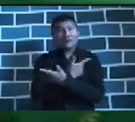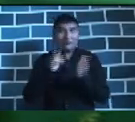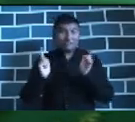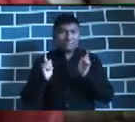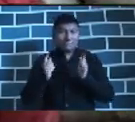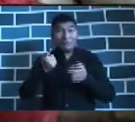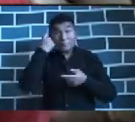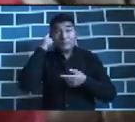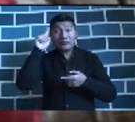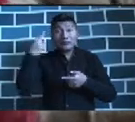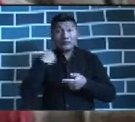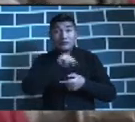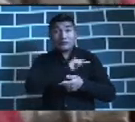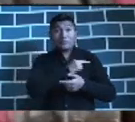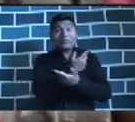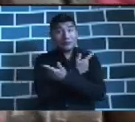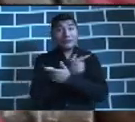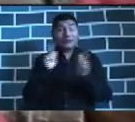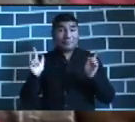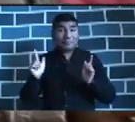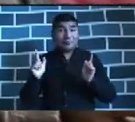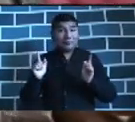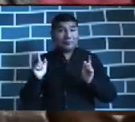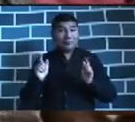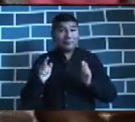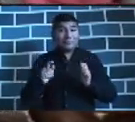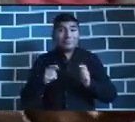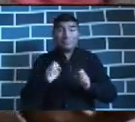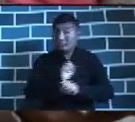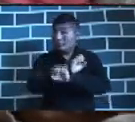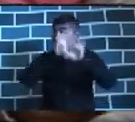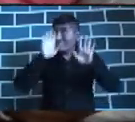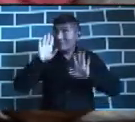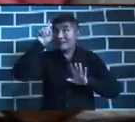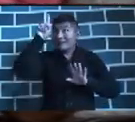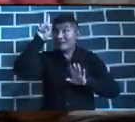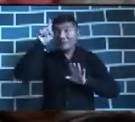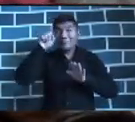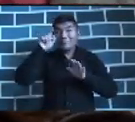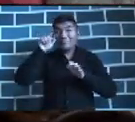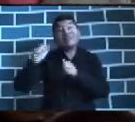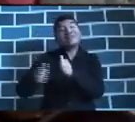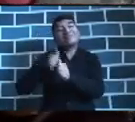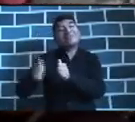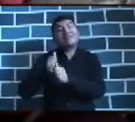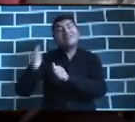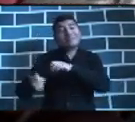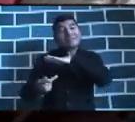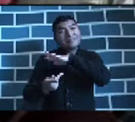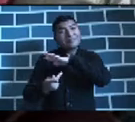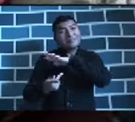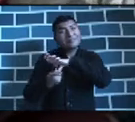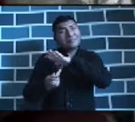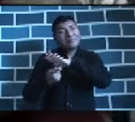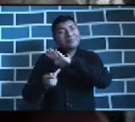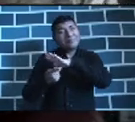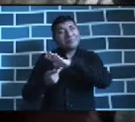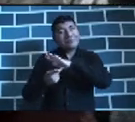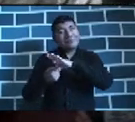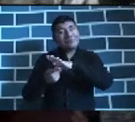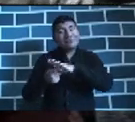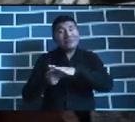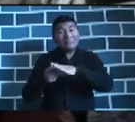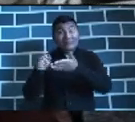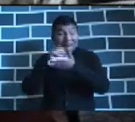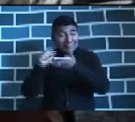y para ser libres bien claro nos dice el apóstol san pablo en su carta a los gálatas